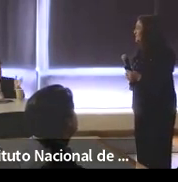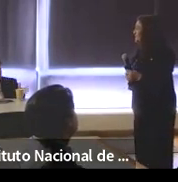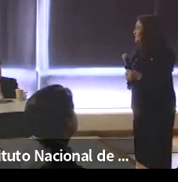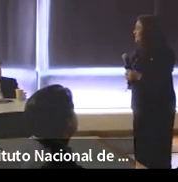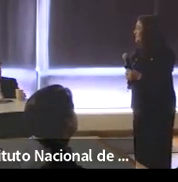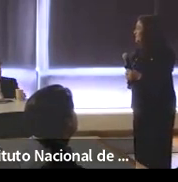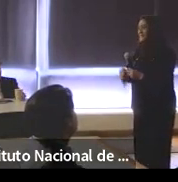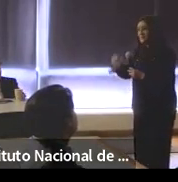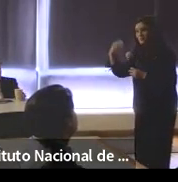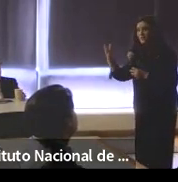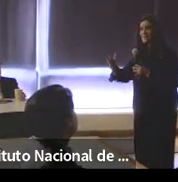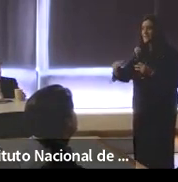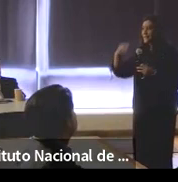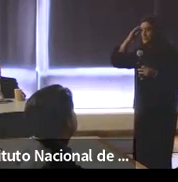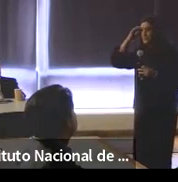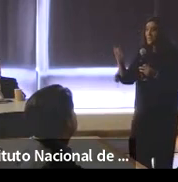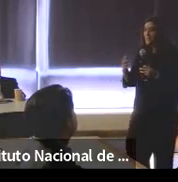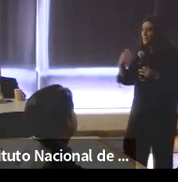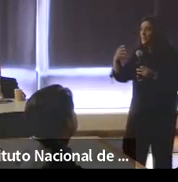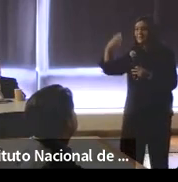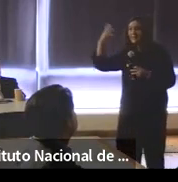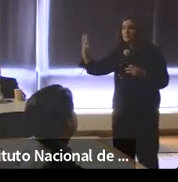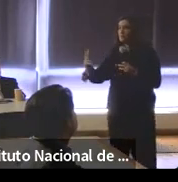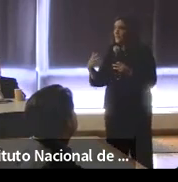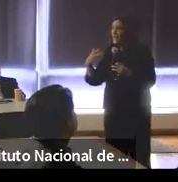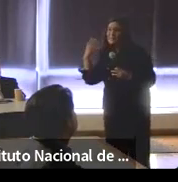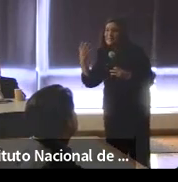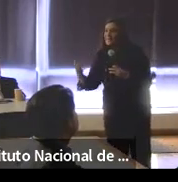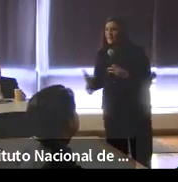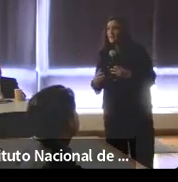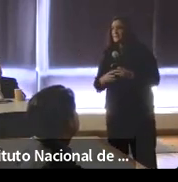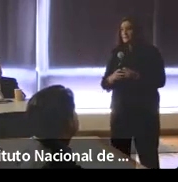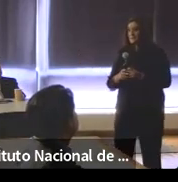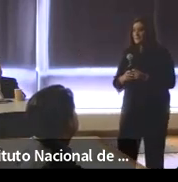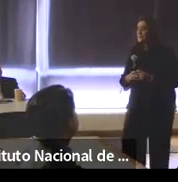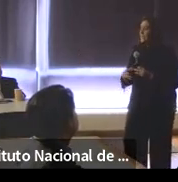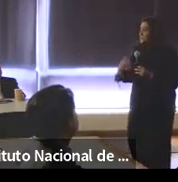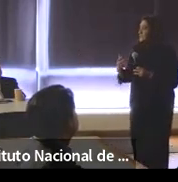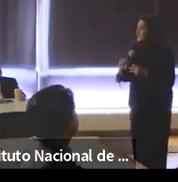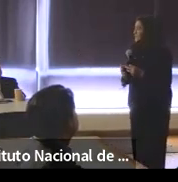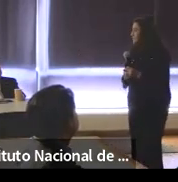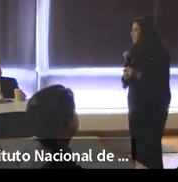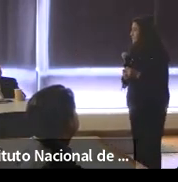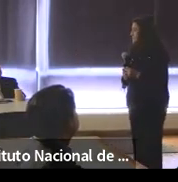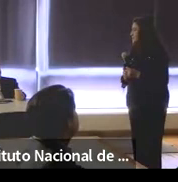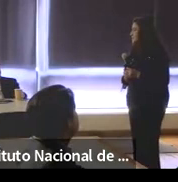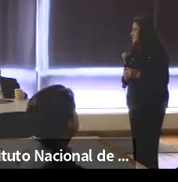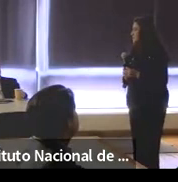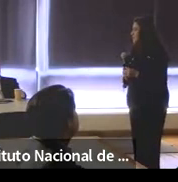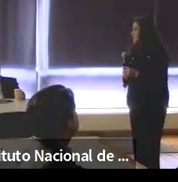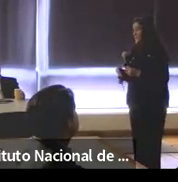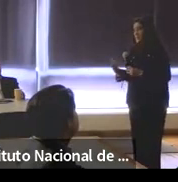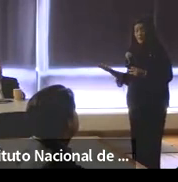mujeres por qué son organizadas porque tienen habilidades distintas que ayudan a las organizaciones